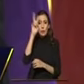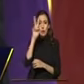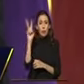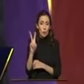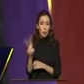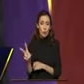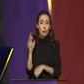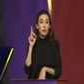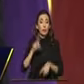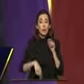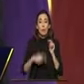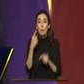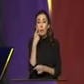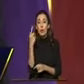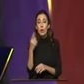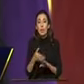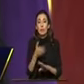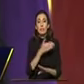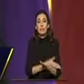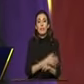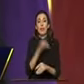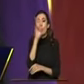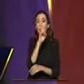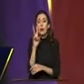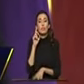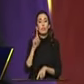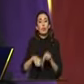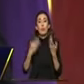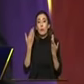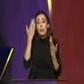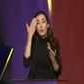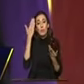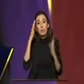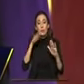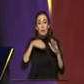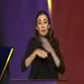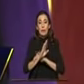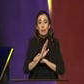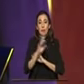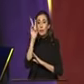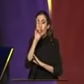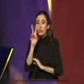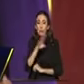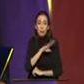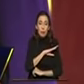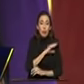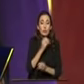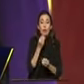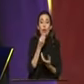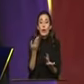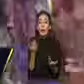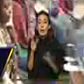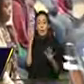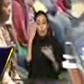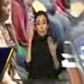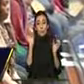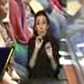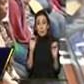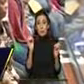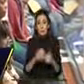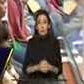no podemos verificar los antecedentes de los ciudadanos venezolanos que ingresan a nuestro territorio. A raíz de una medida